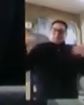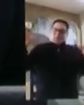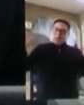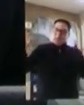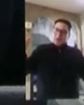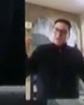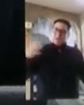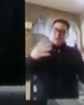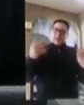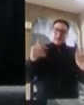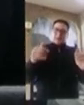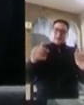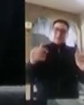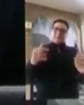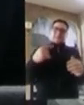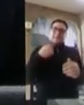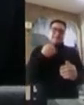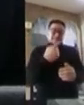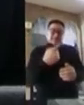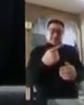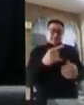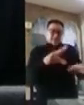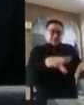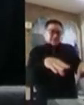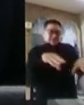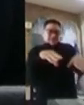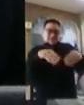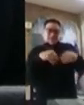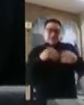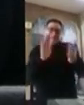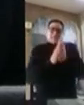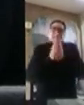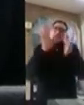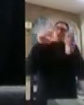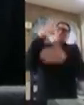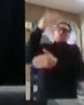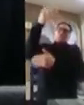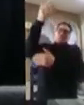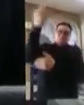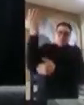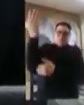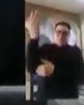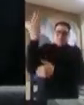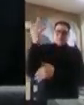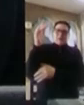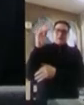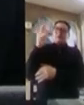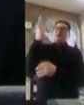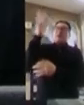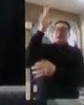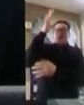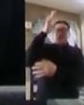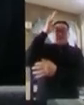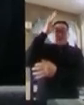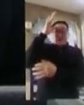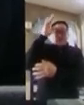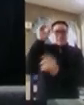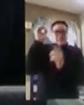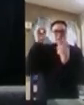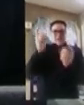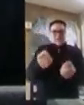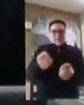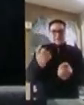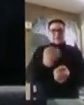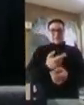en gloria. Ese Cristo que el Padre nos dio no era nada más y nada menos que